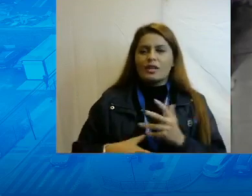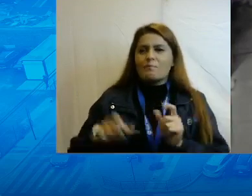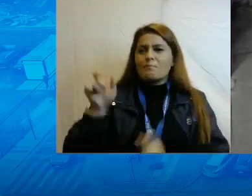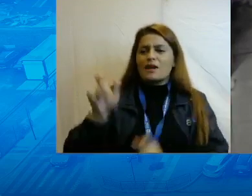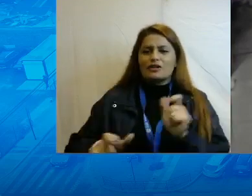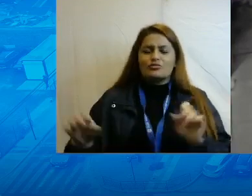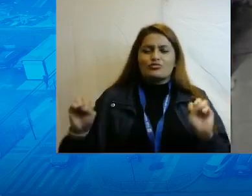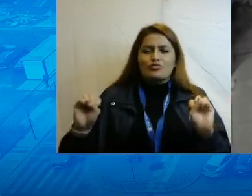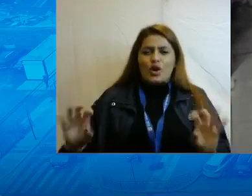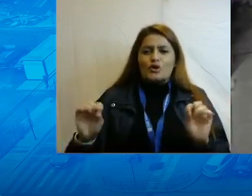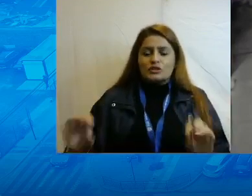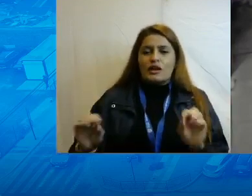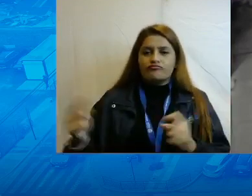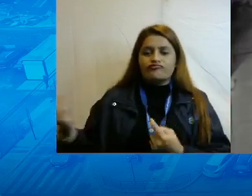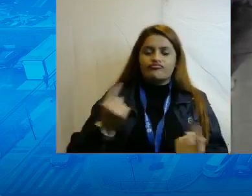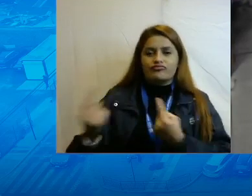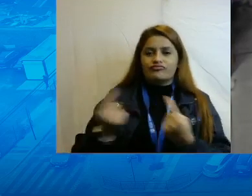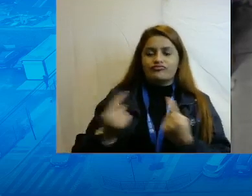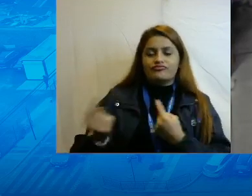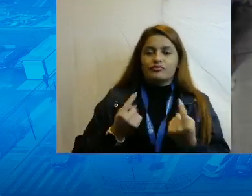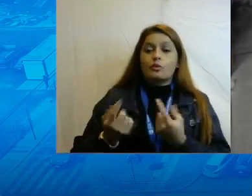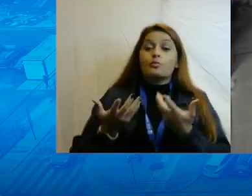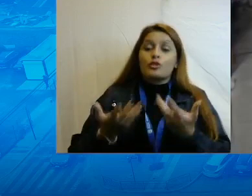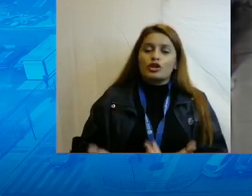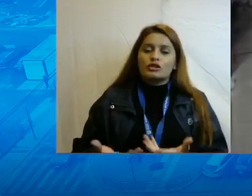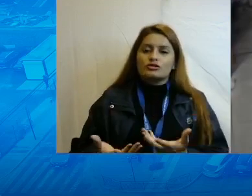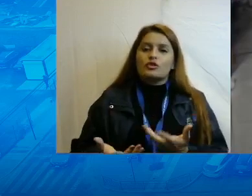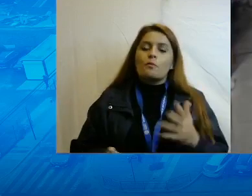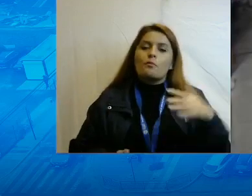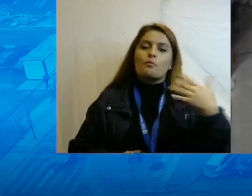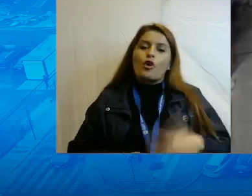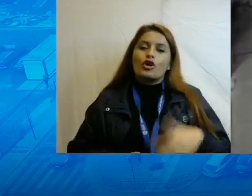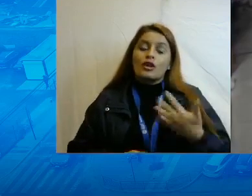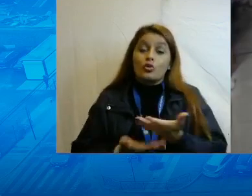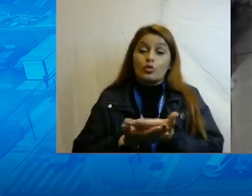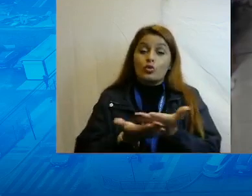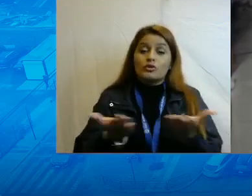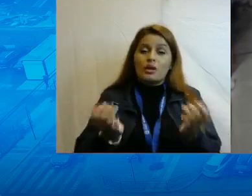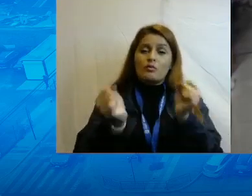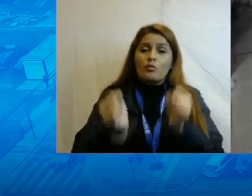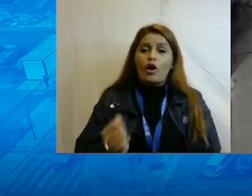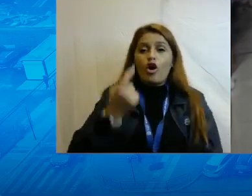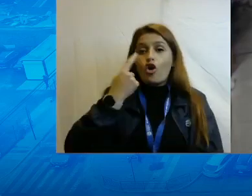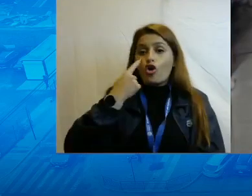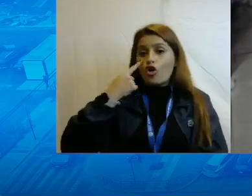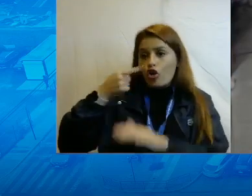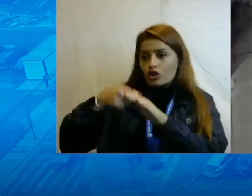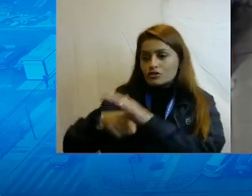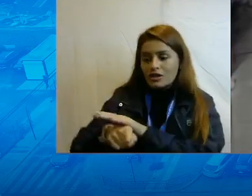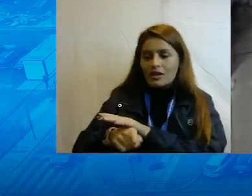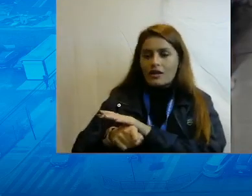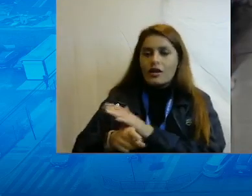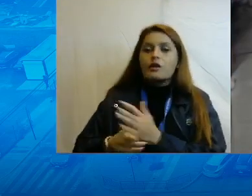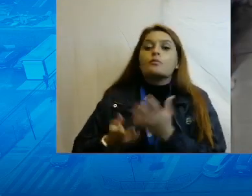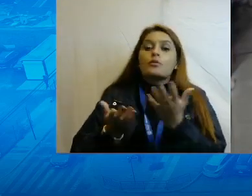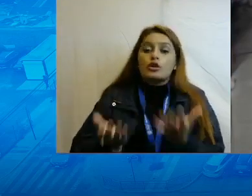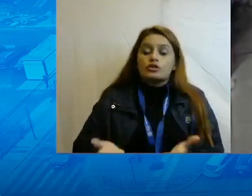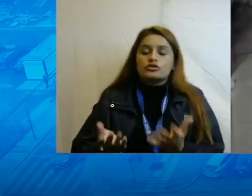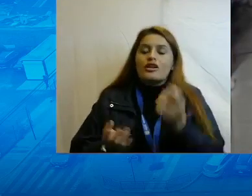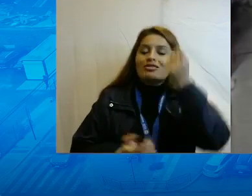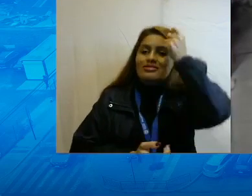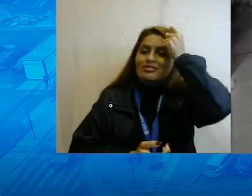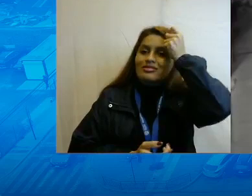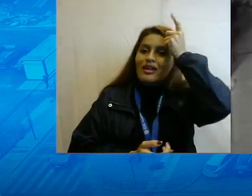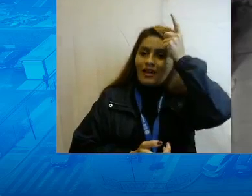mucha gente y por eso nos importa también que ustedes puedan conocerlo, porque de esa manera pueden entender